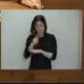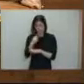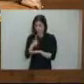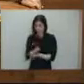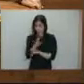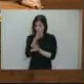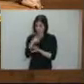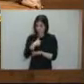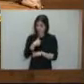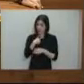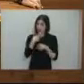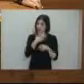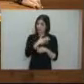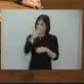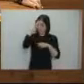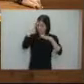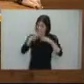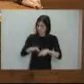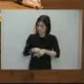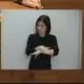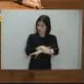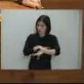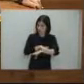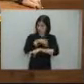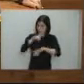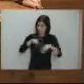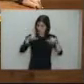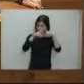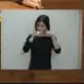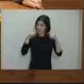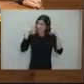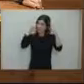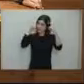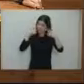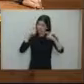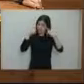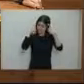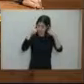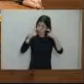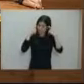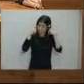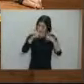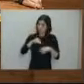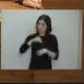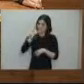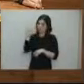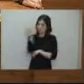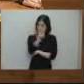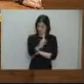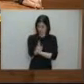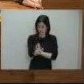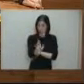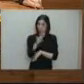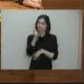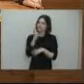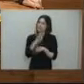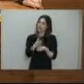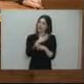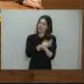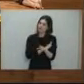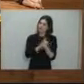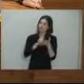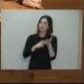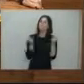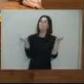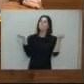Gobierno asturiano no se esforzó lo suficiente en articular un pacto que convenía a los